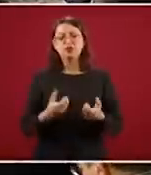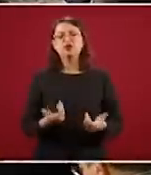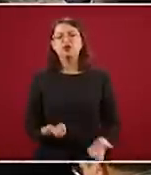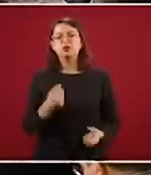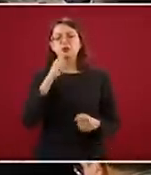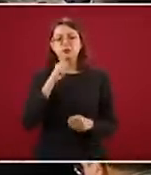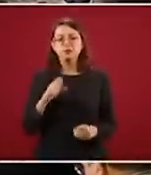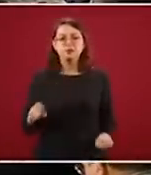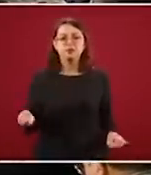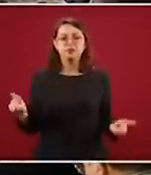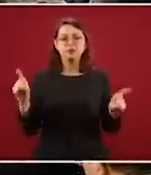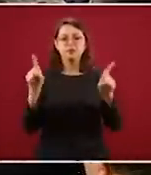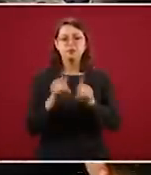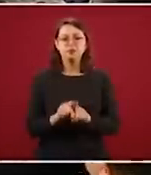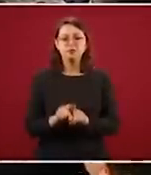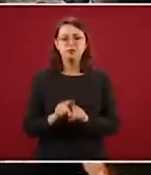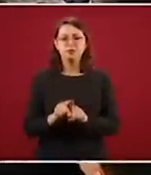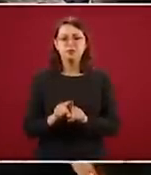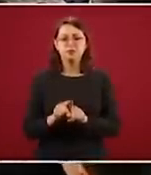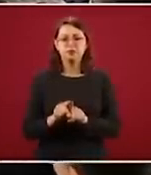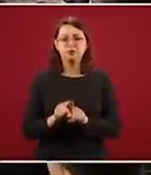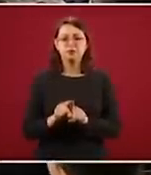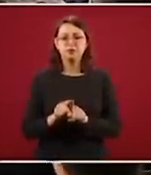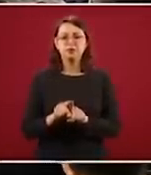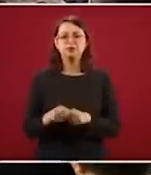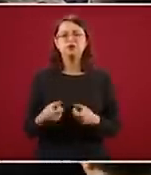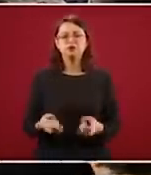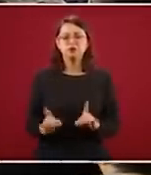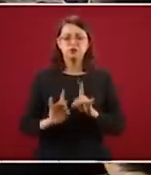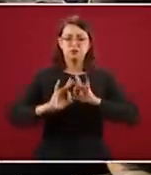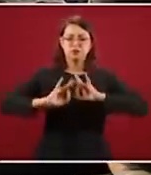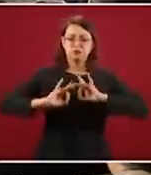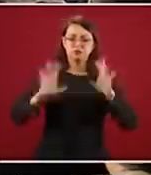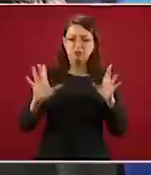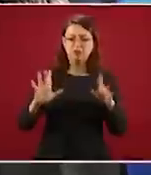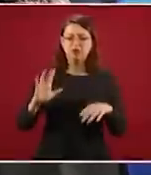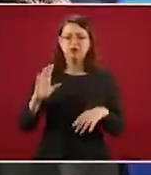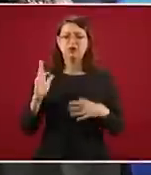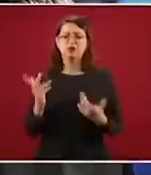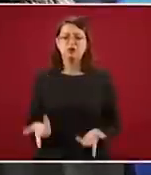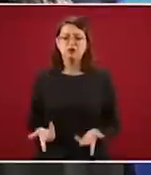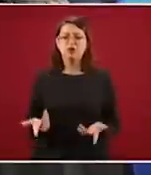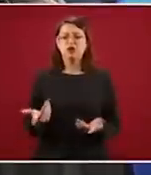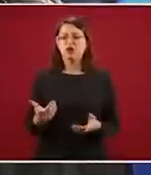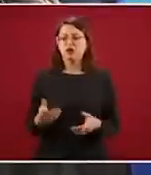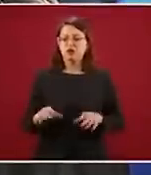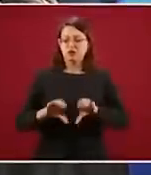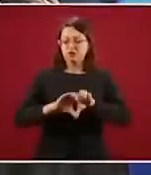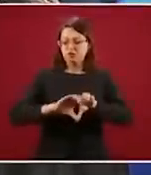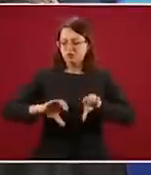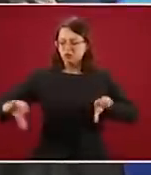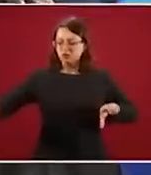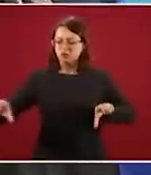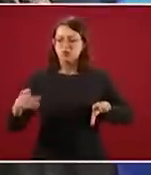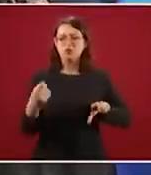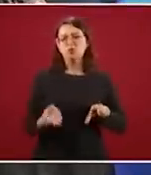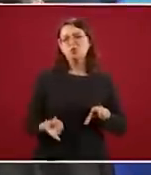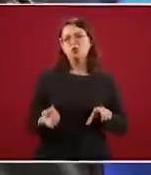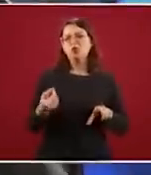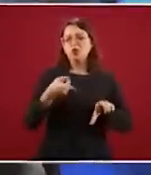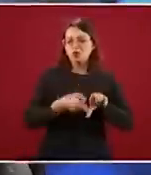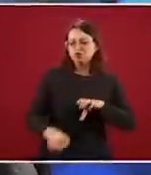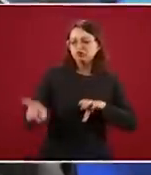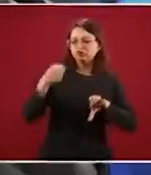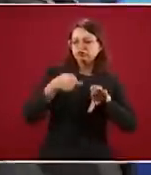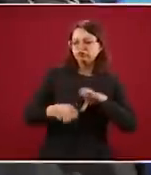y verificar la respuesta a las alertas por pérdida de presión, es decir, por las tomas